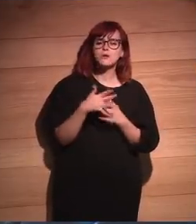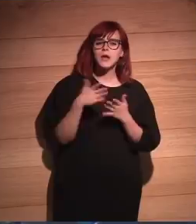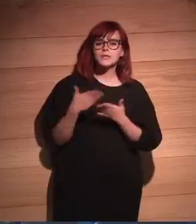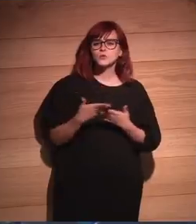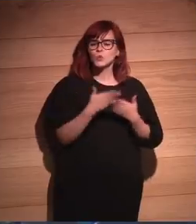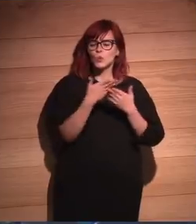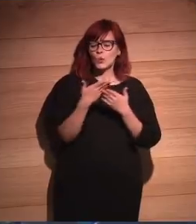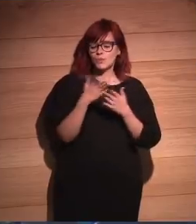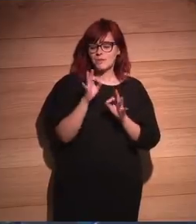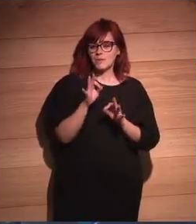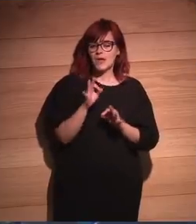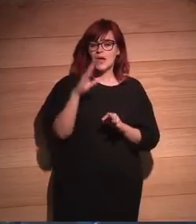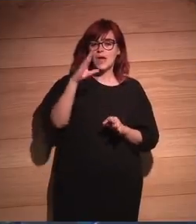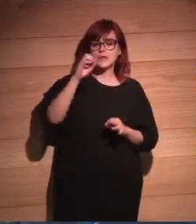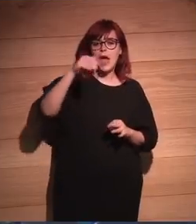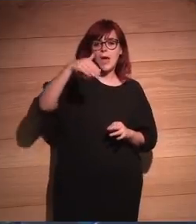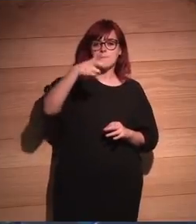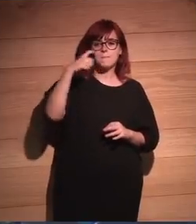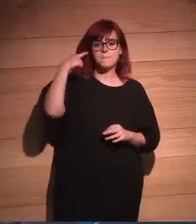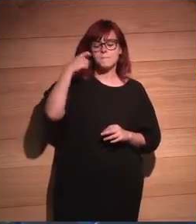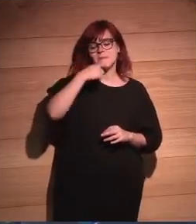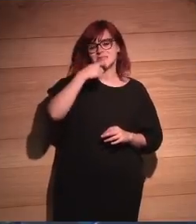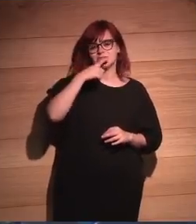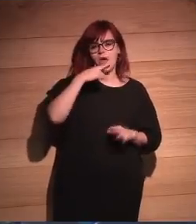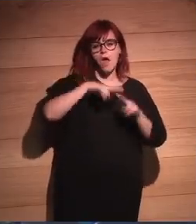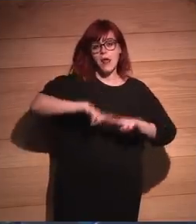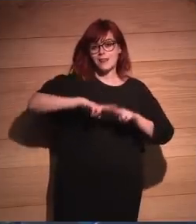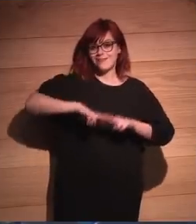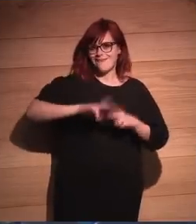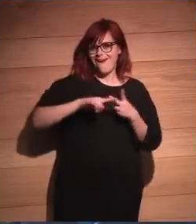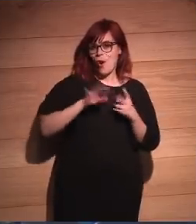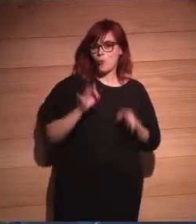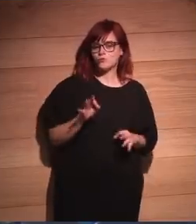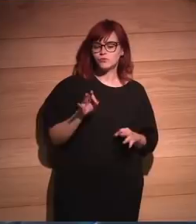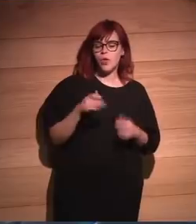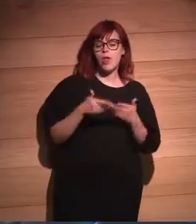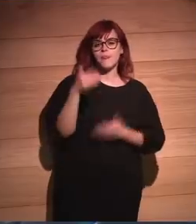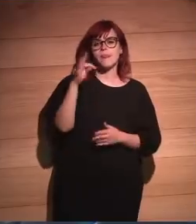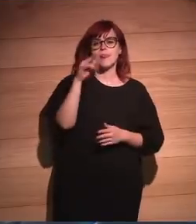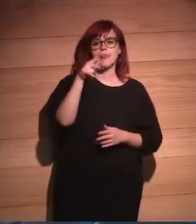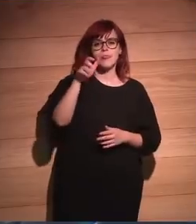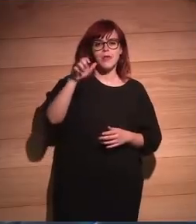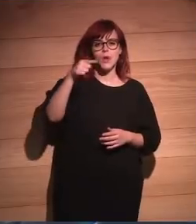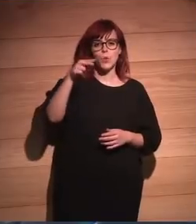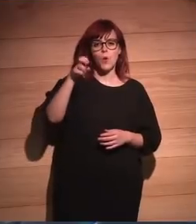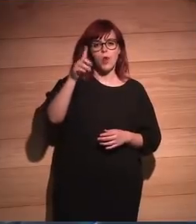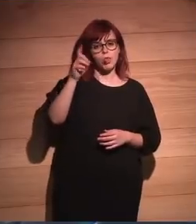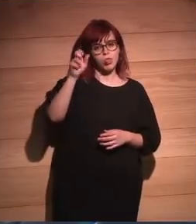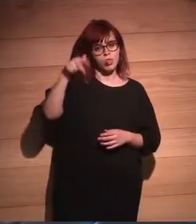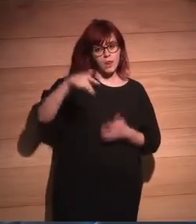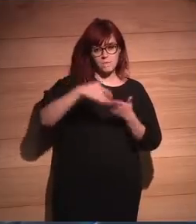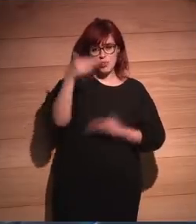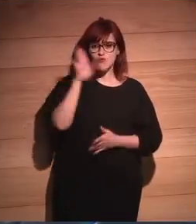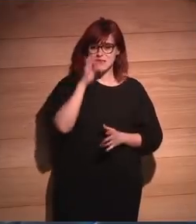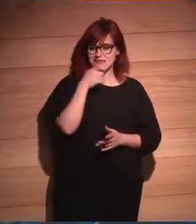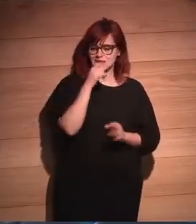caso maravilloso de Cambridge Analytica. Ahora salía una noticia en el Guardian el otro día también, un poco en la misma